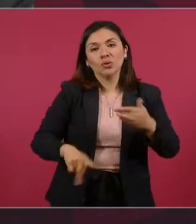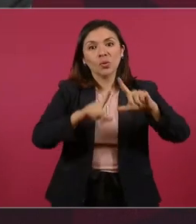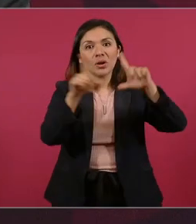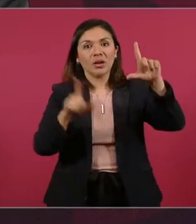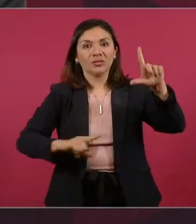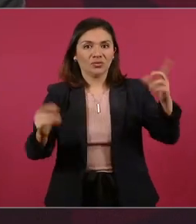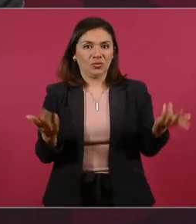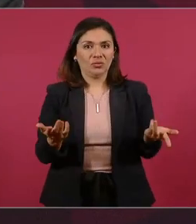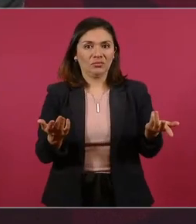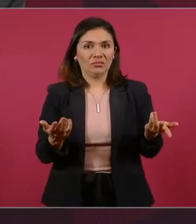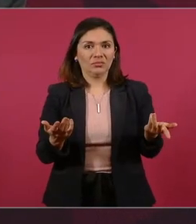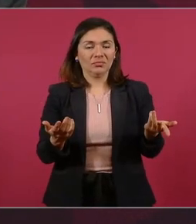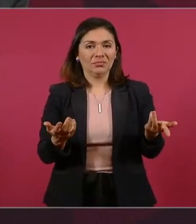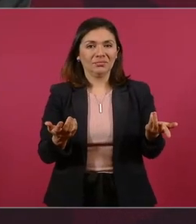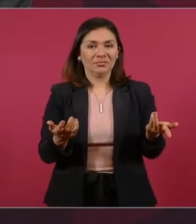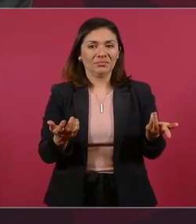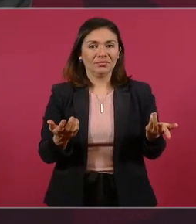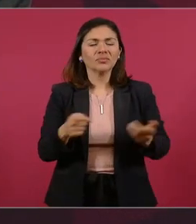¿Qué queremos?